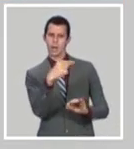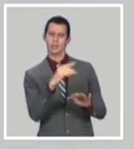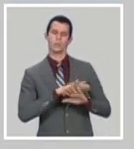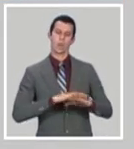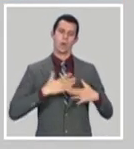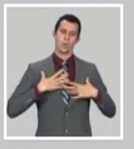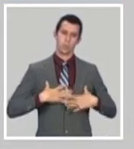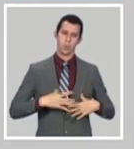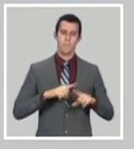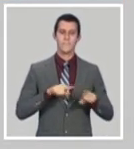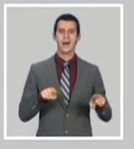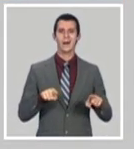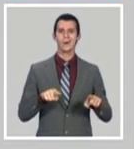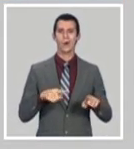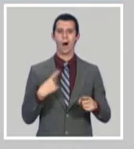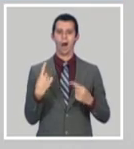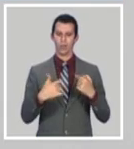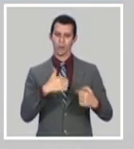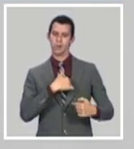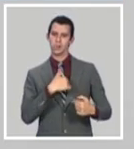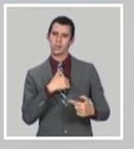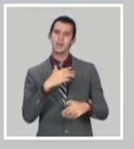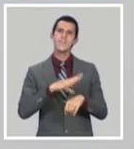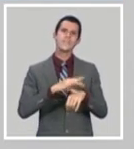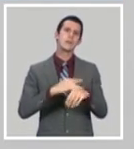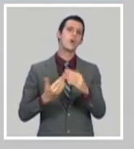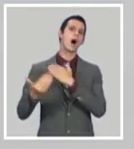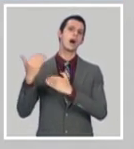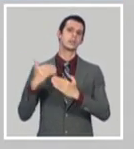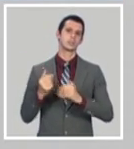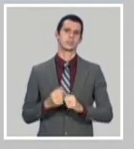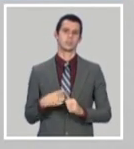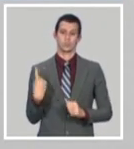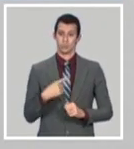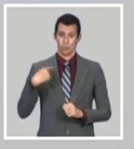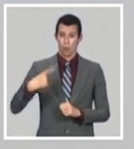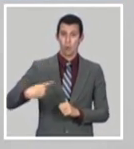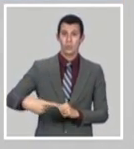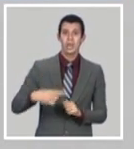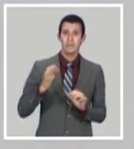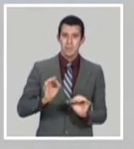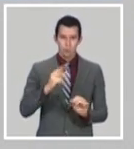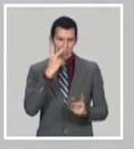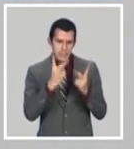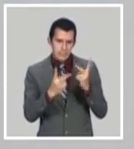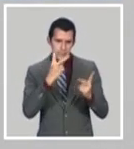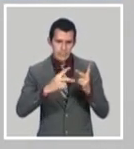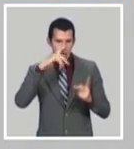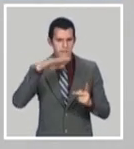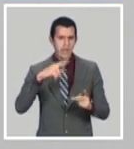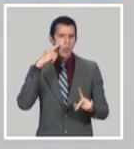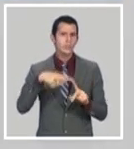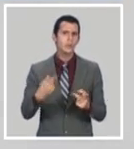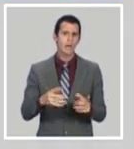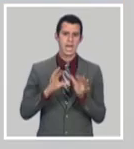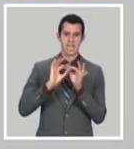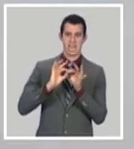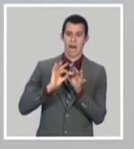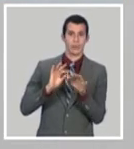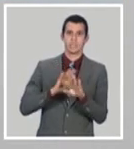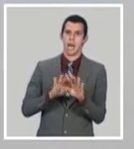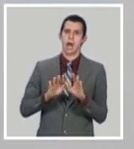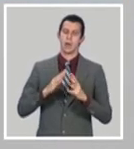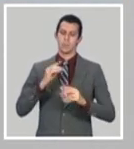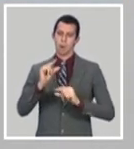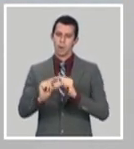tiene una enfermedad de base. Y prácticamente todos los días estamos luchando con ella ahí, buscando la estabilidad. Pero es muy tenso